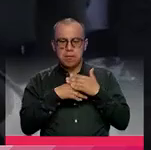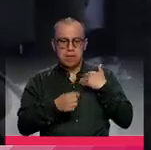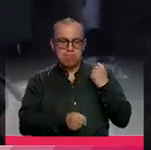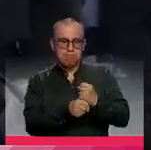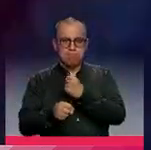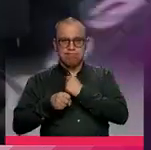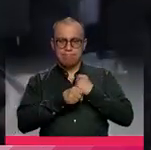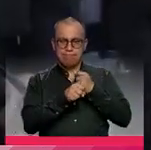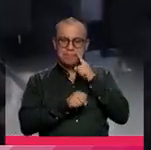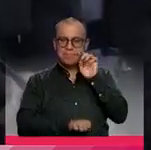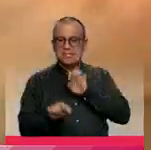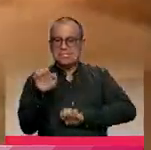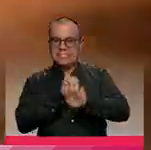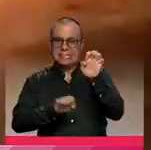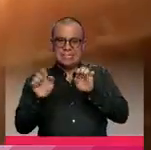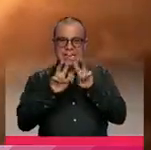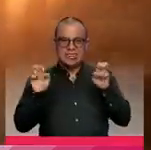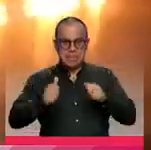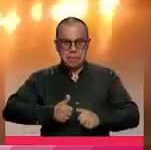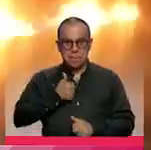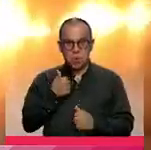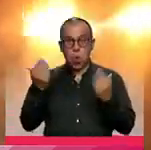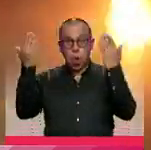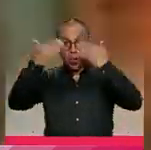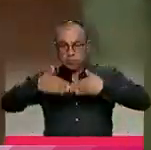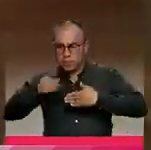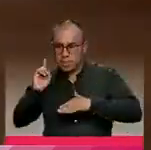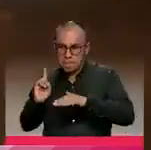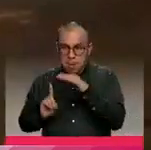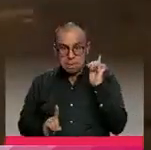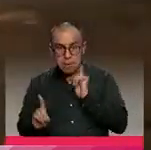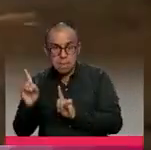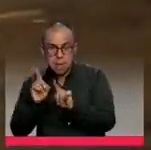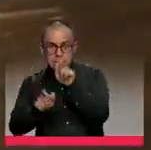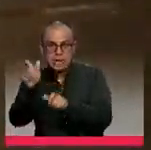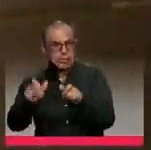trabajará para prevenir el abuso de la fuerza y la infiltración violenta en las manifestaciones.